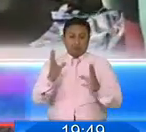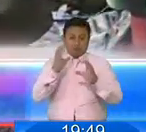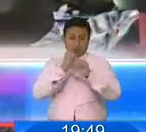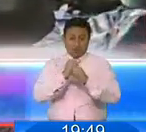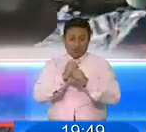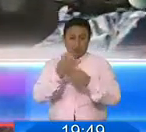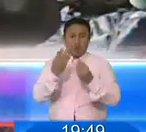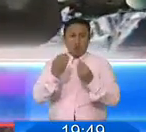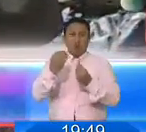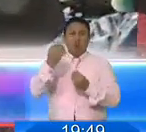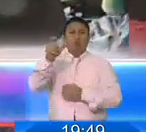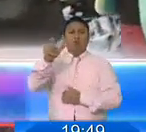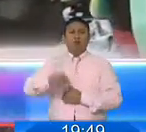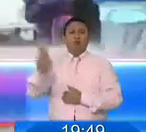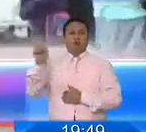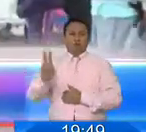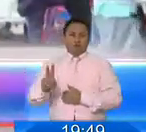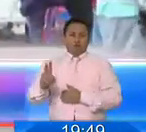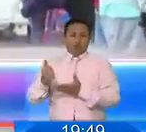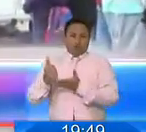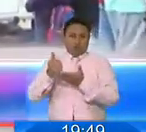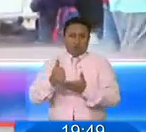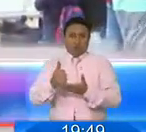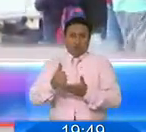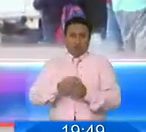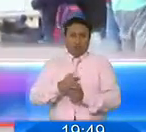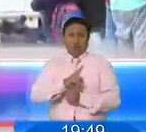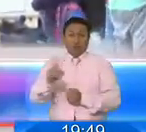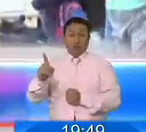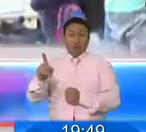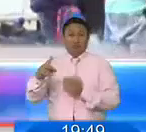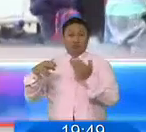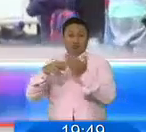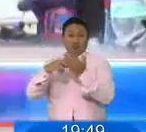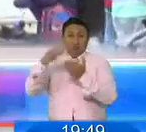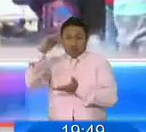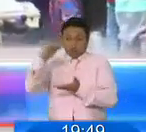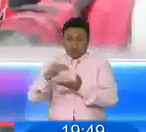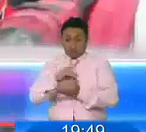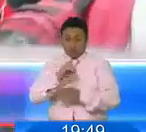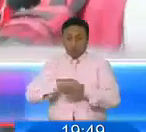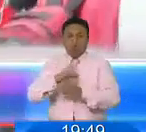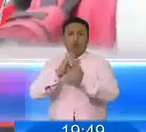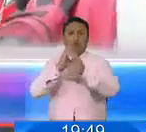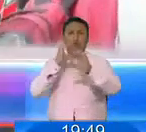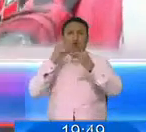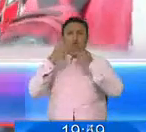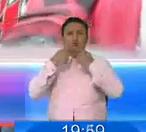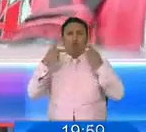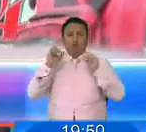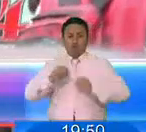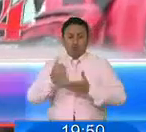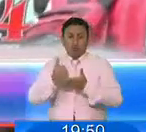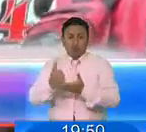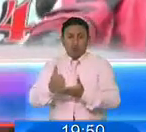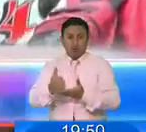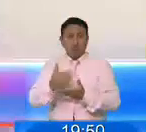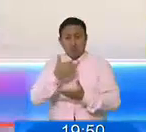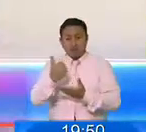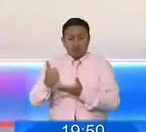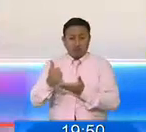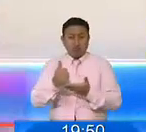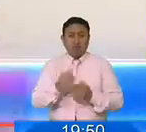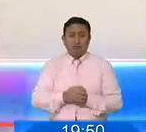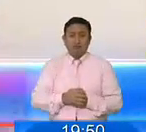cientos de venezolanos que continúan llegando no disminuye el flujo de la terminal terrestre ya que dicen que las unidades de transporte público les brindan una mejor atención